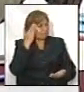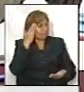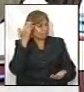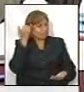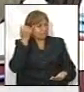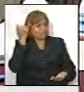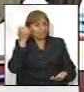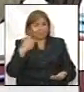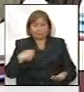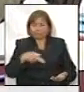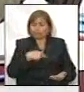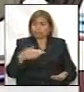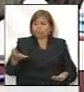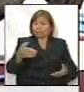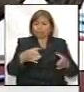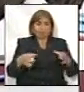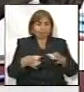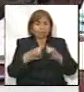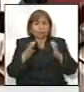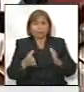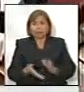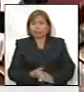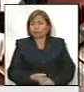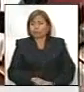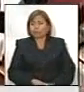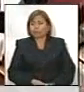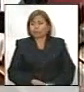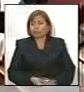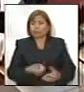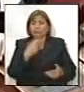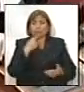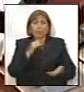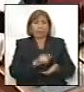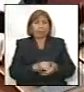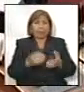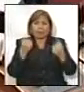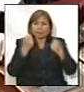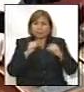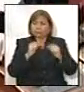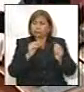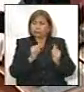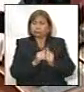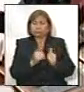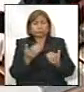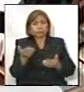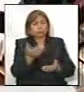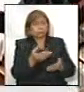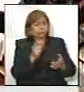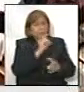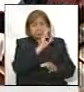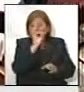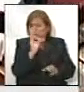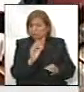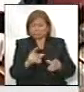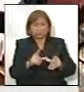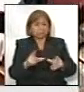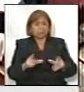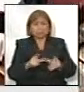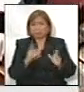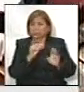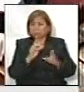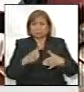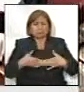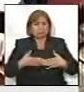los congresistas, legisladores y que hemos formulado nuestras posiciones, yo creo, Presidenta, que ningún espacio de diálogo se